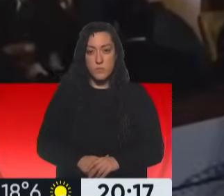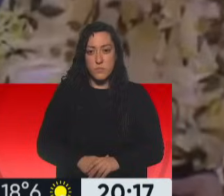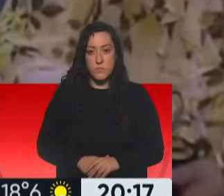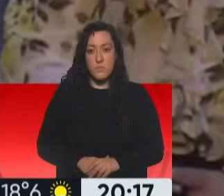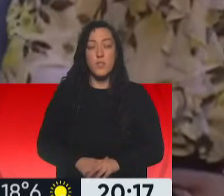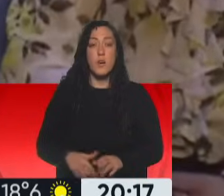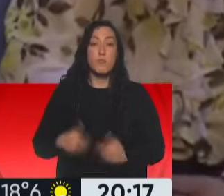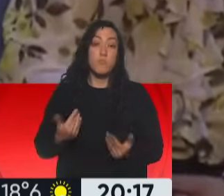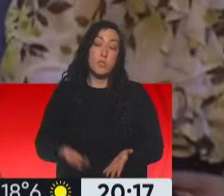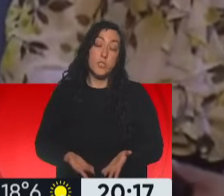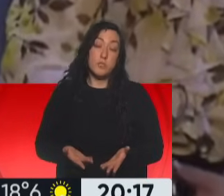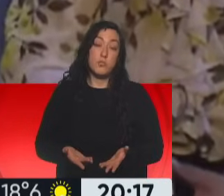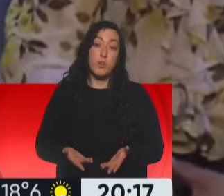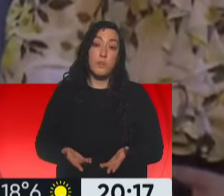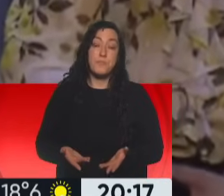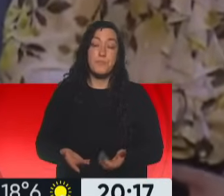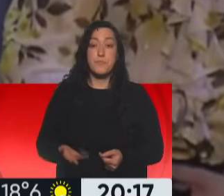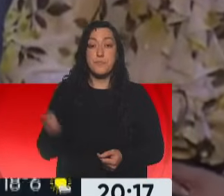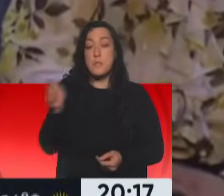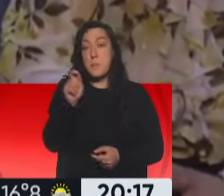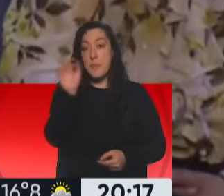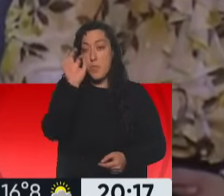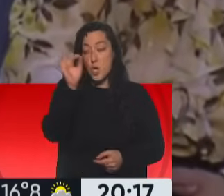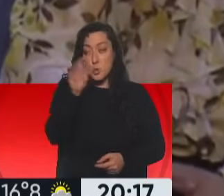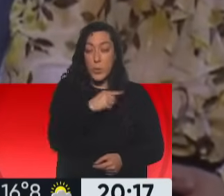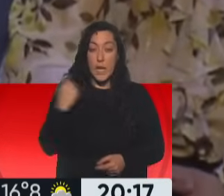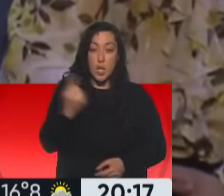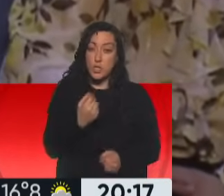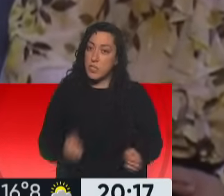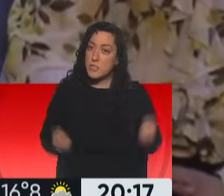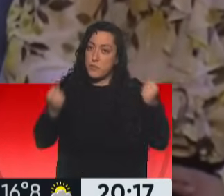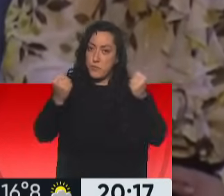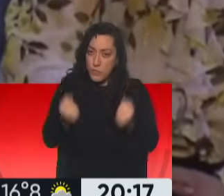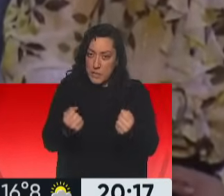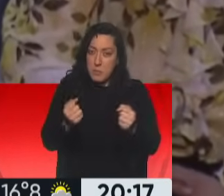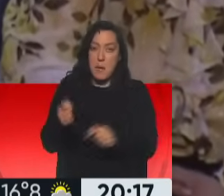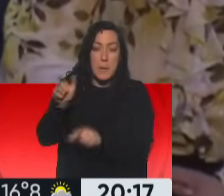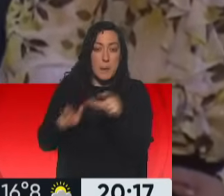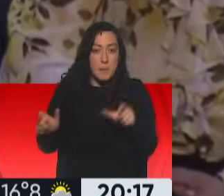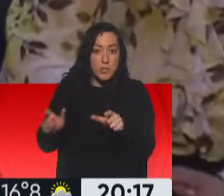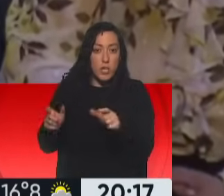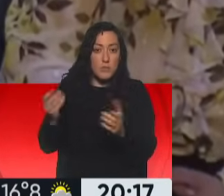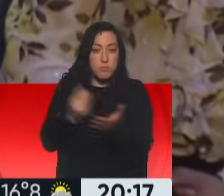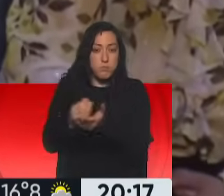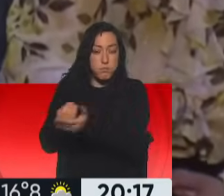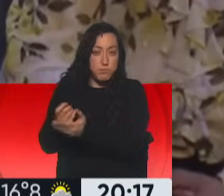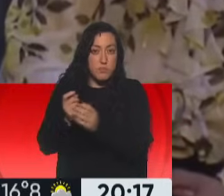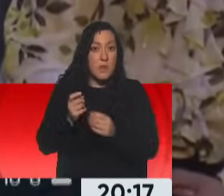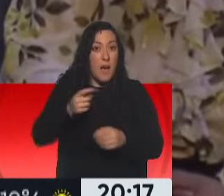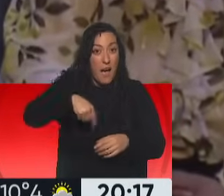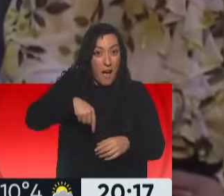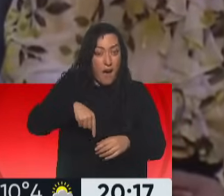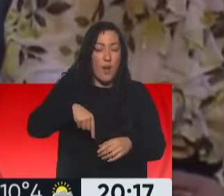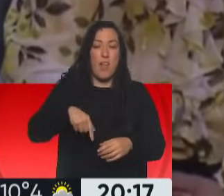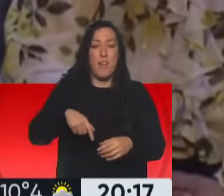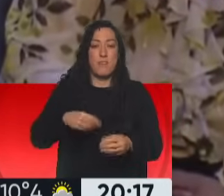Por eso, en octubre tenemos que darlo todo para que quienes están aquí entren a ese